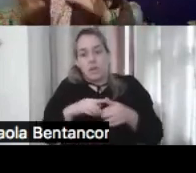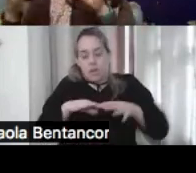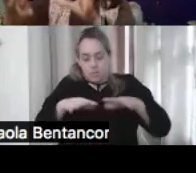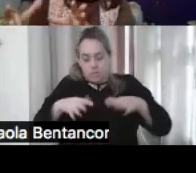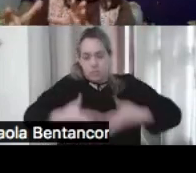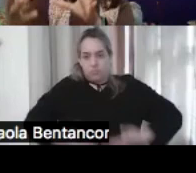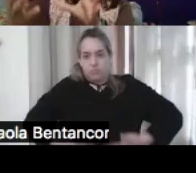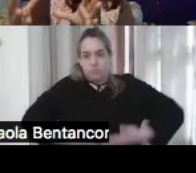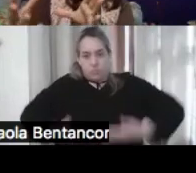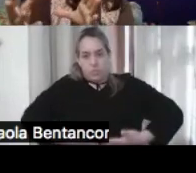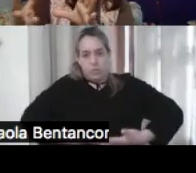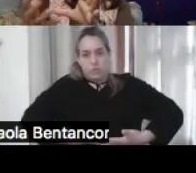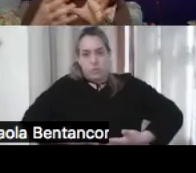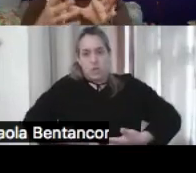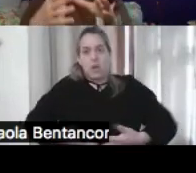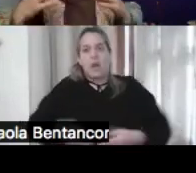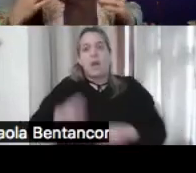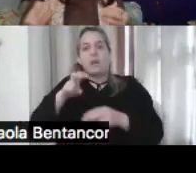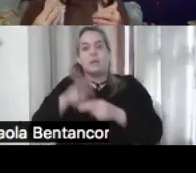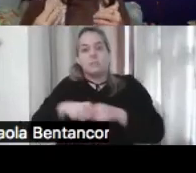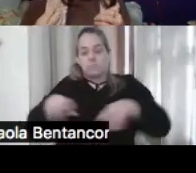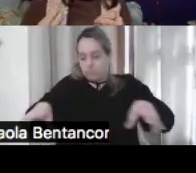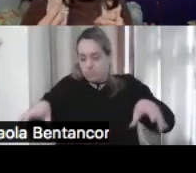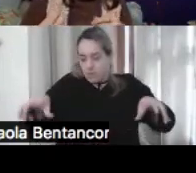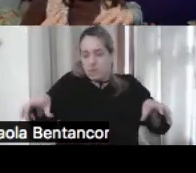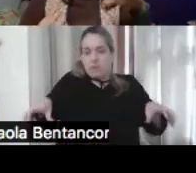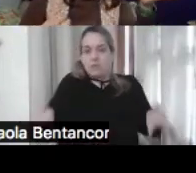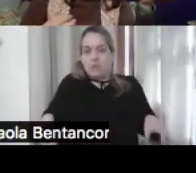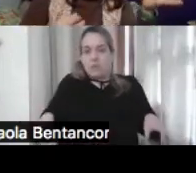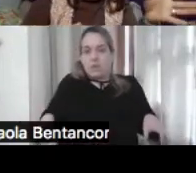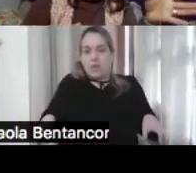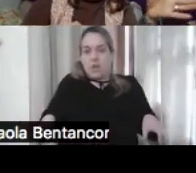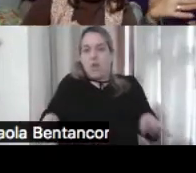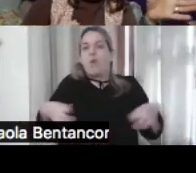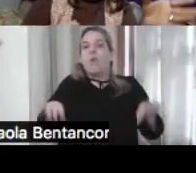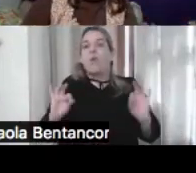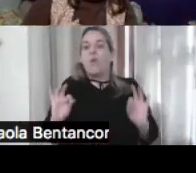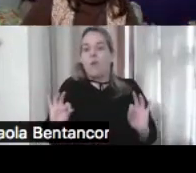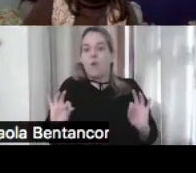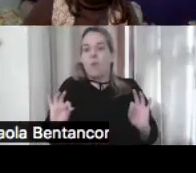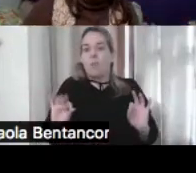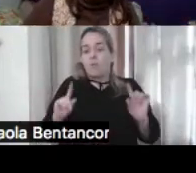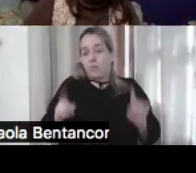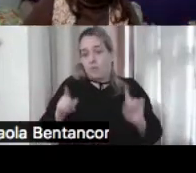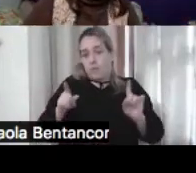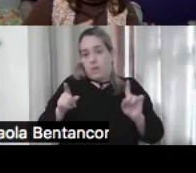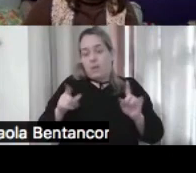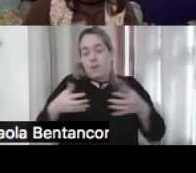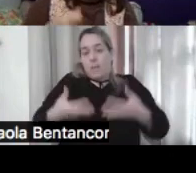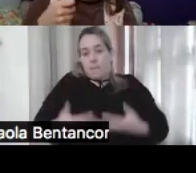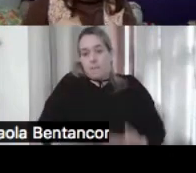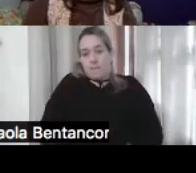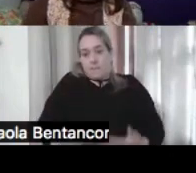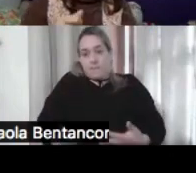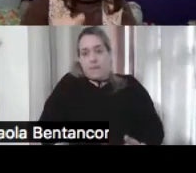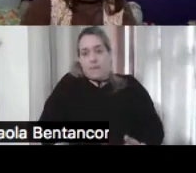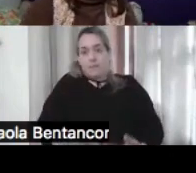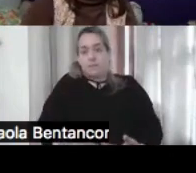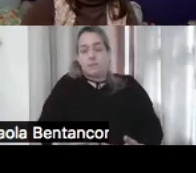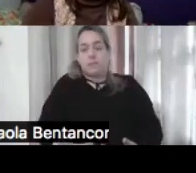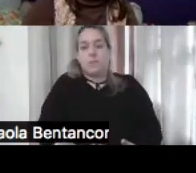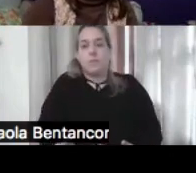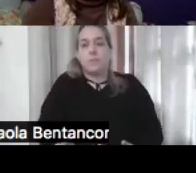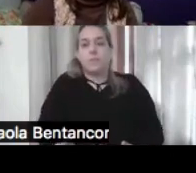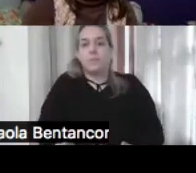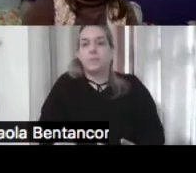Posicionamiento, ¿sí? El uso de un sillón específico que logra cierta comodidad, el uso de peso y también, ¿por qué no?,